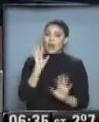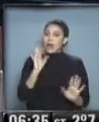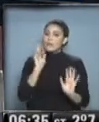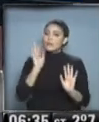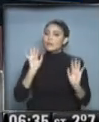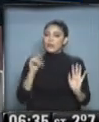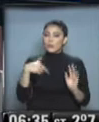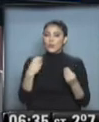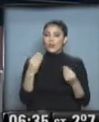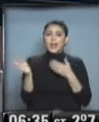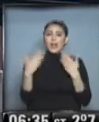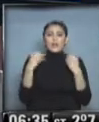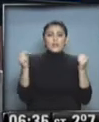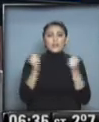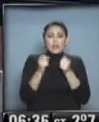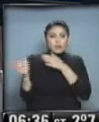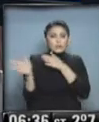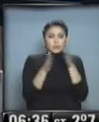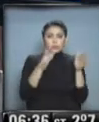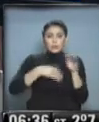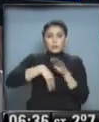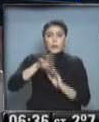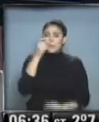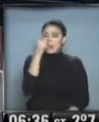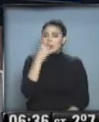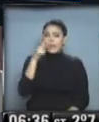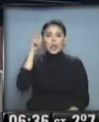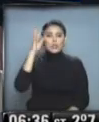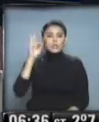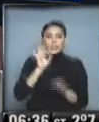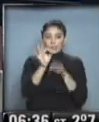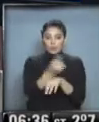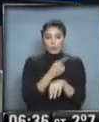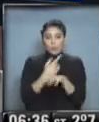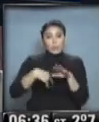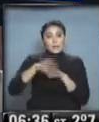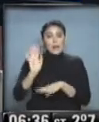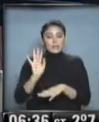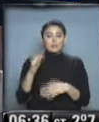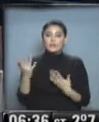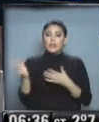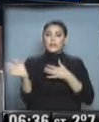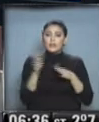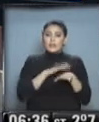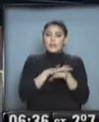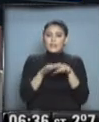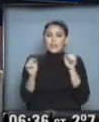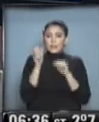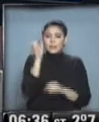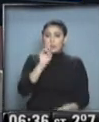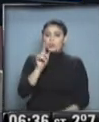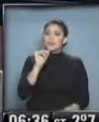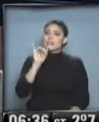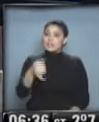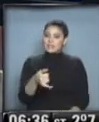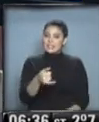frente frío en estos momentos y el viento va a ser muy intenso, va a superar los 80 kilómetros por hora y esto va a dejar, si bien no temperaturas tan bajas, lo que sí va a dejar es una